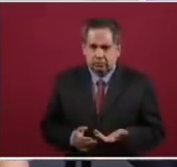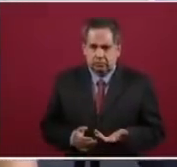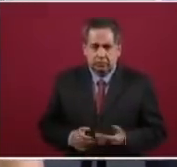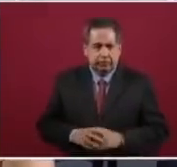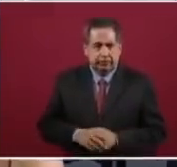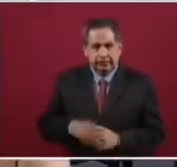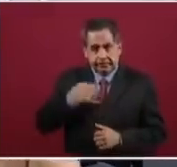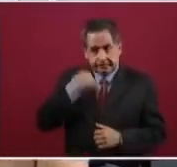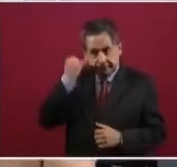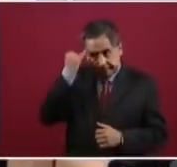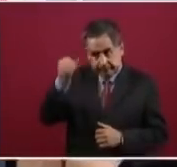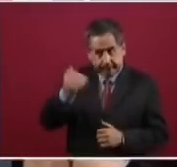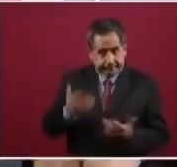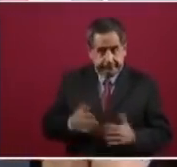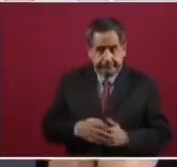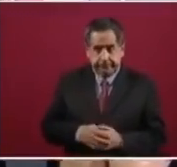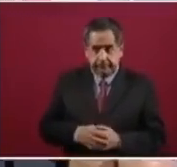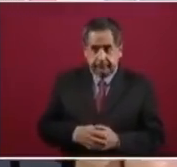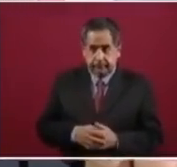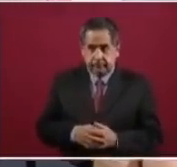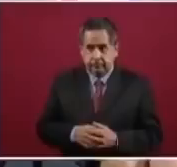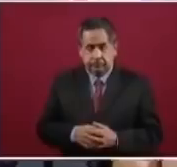imaginas imagínense